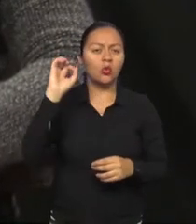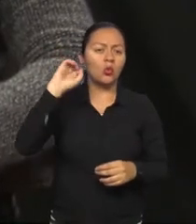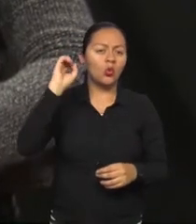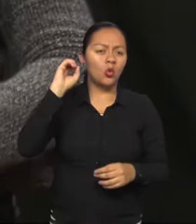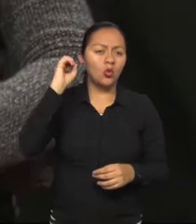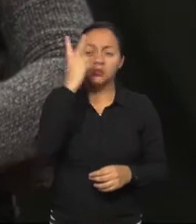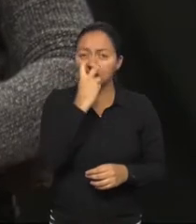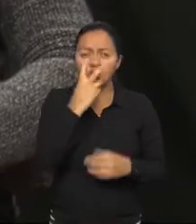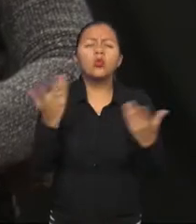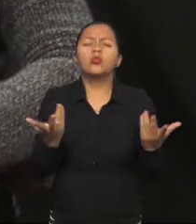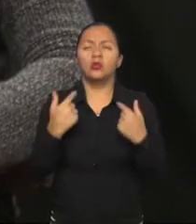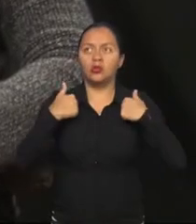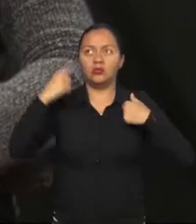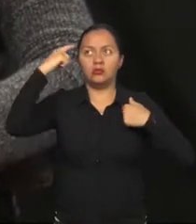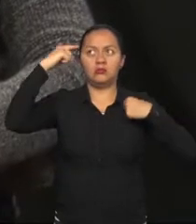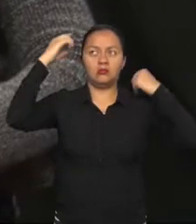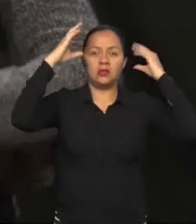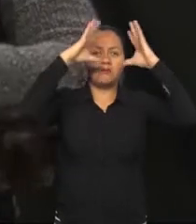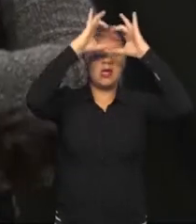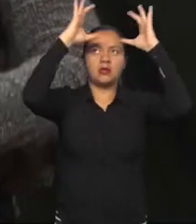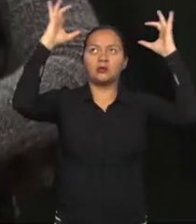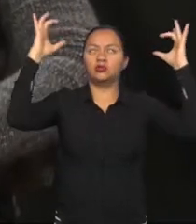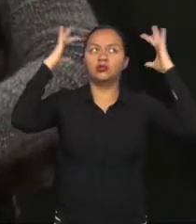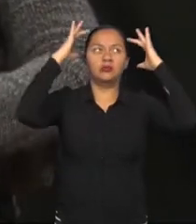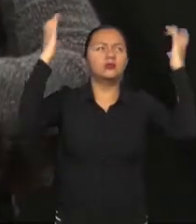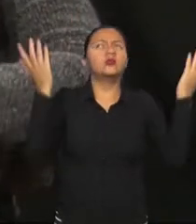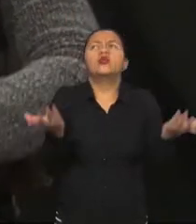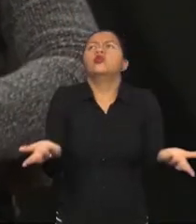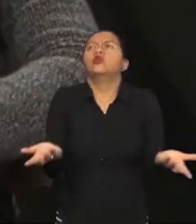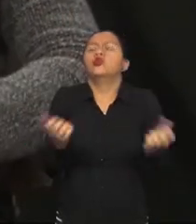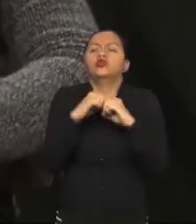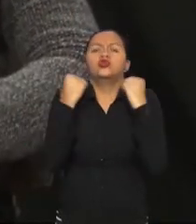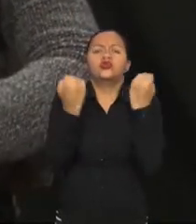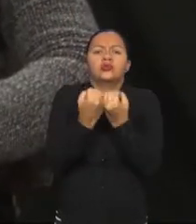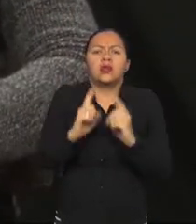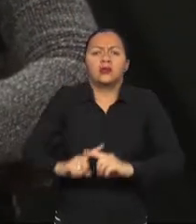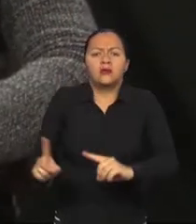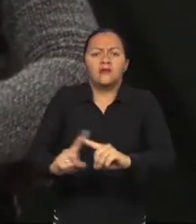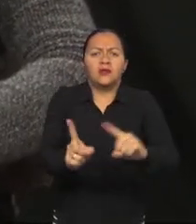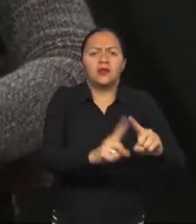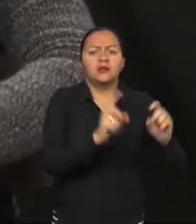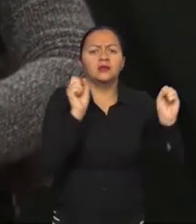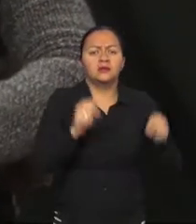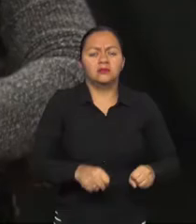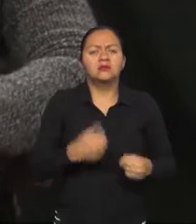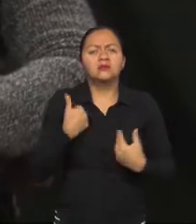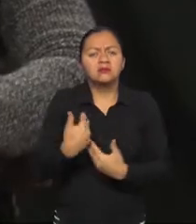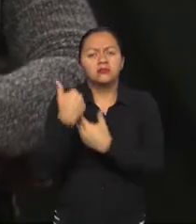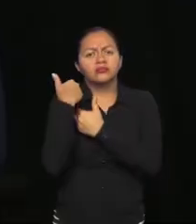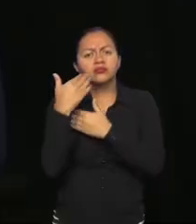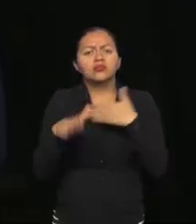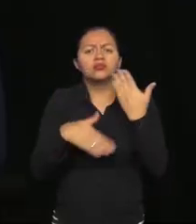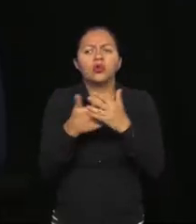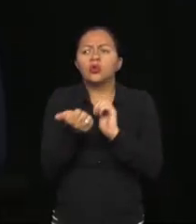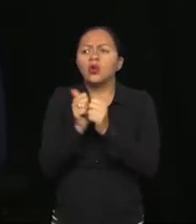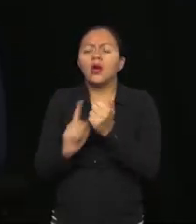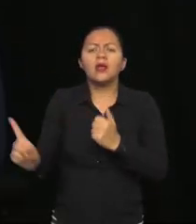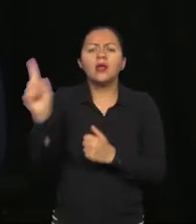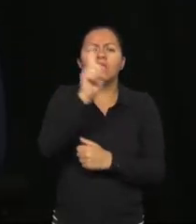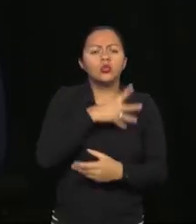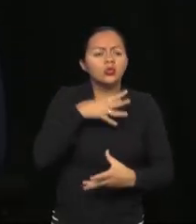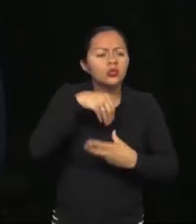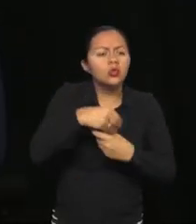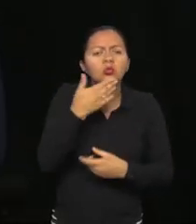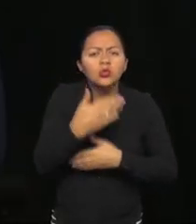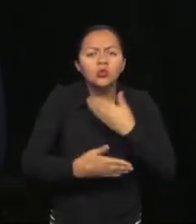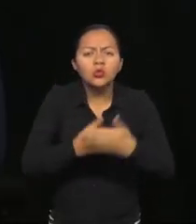todo sobre cómo hacemos una sociedad más plural, uh-huh, más diversa, ¿Y cuál es la responsabilidad de cada uno de nosotros en